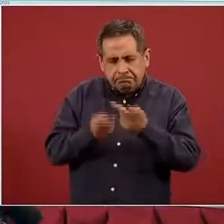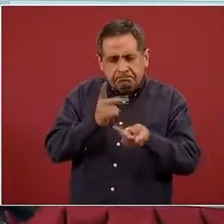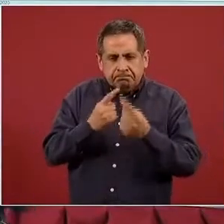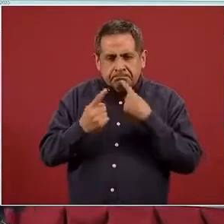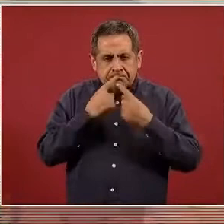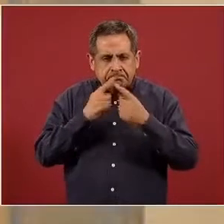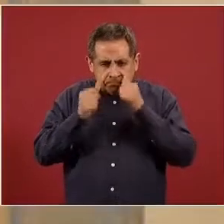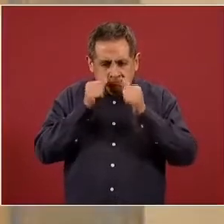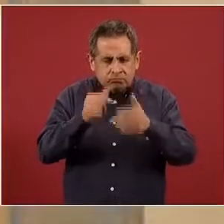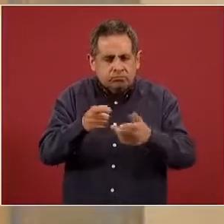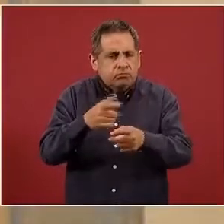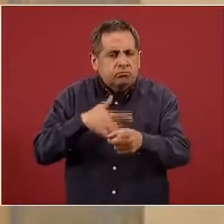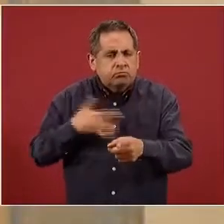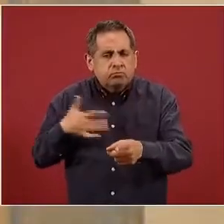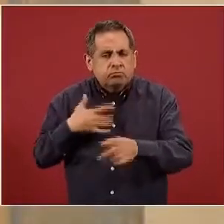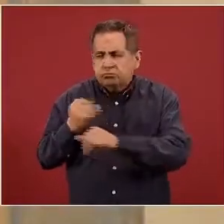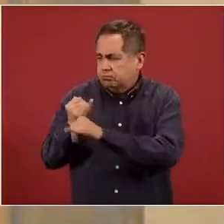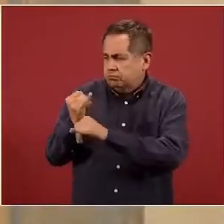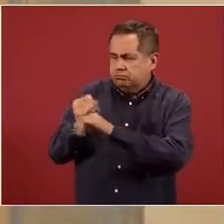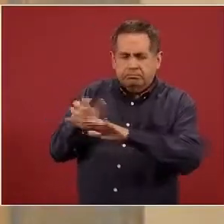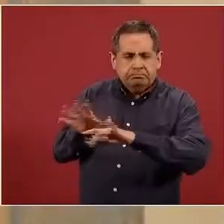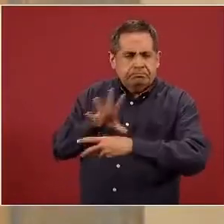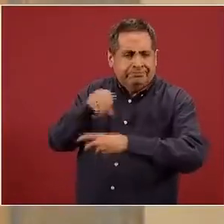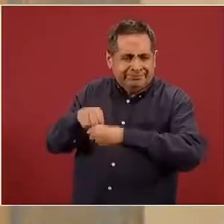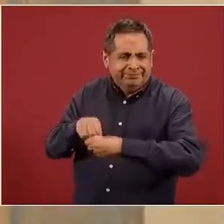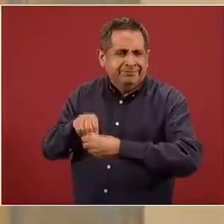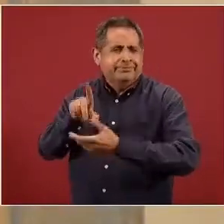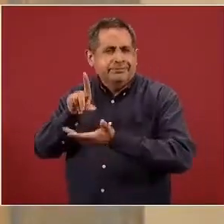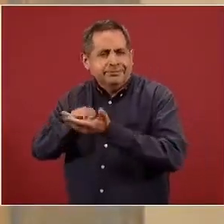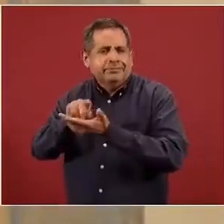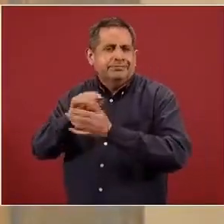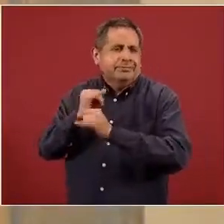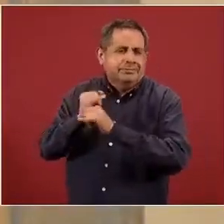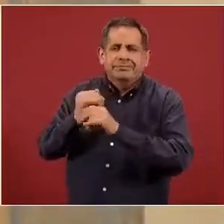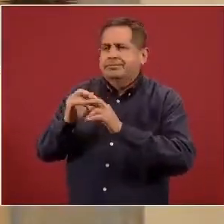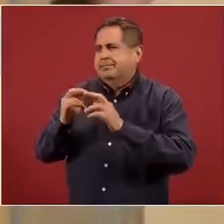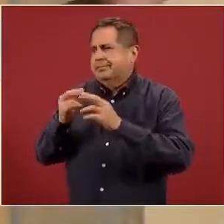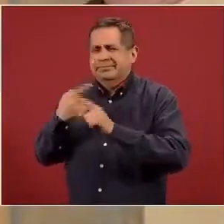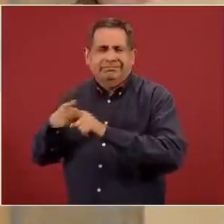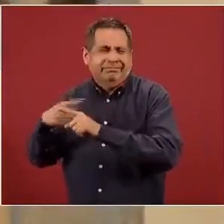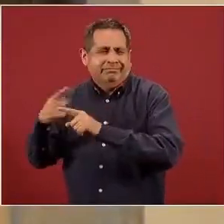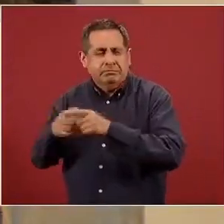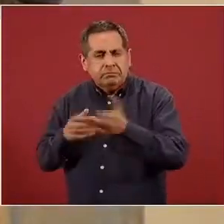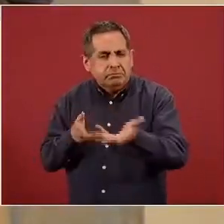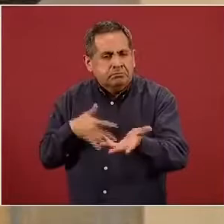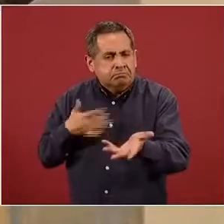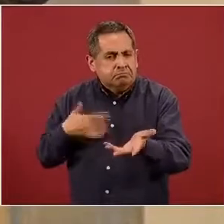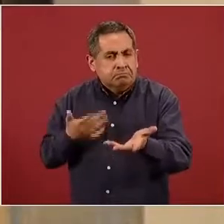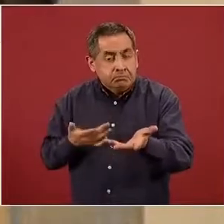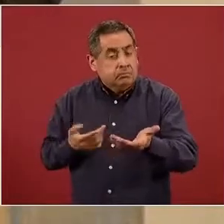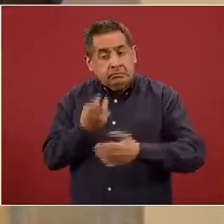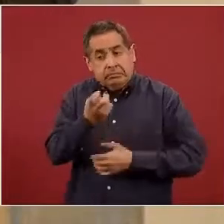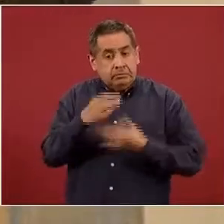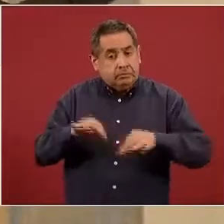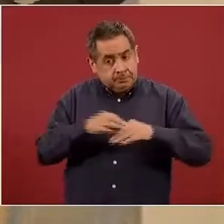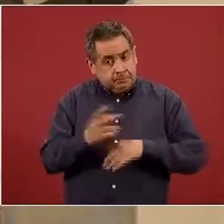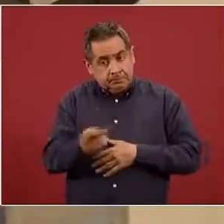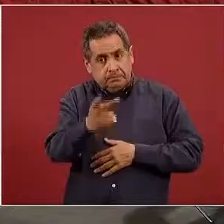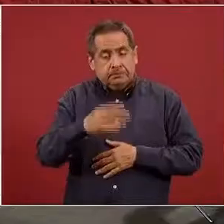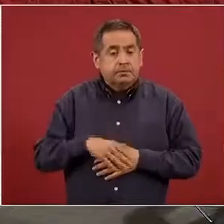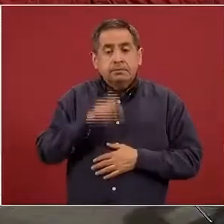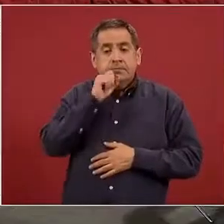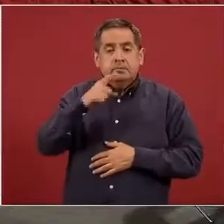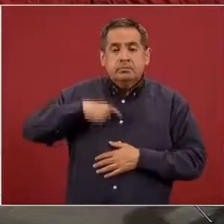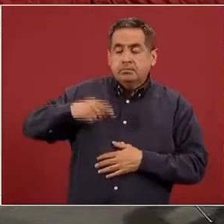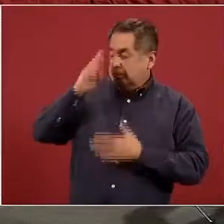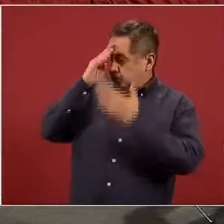atendiendo, cómo se sienten con las redes sociales, ¿no? Esto es bien importante. Y pues bueno, también tener un panorama general,